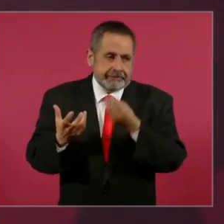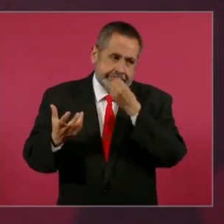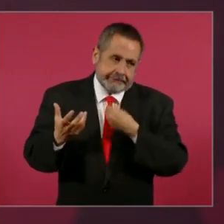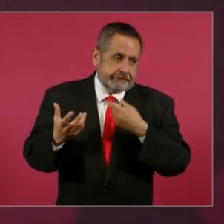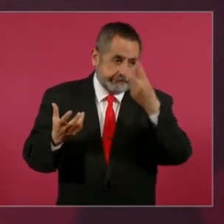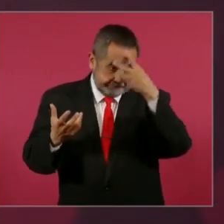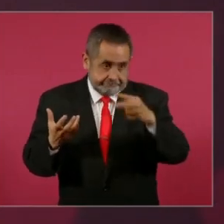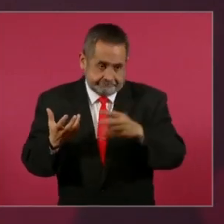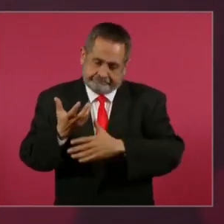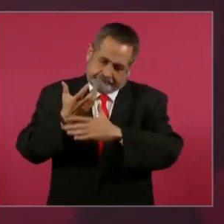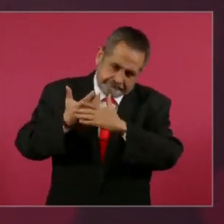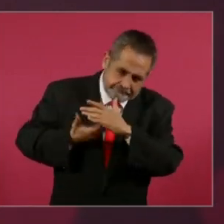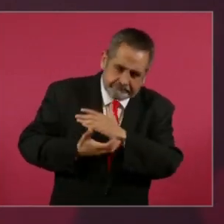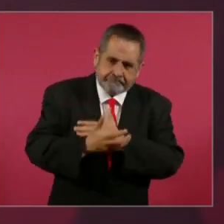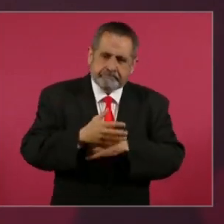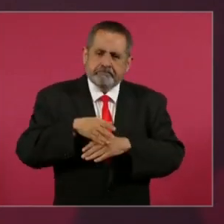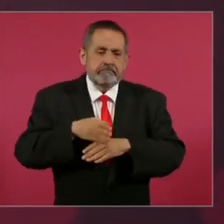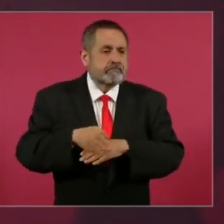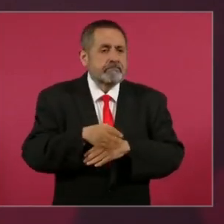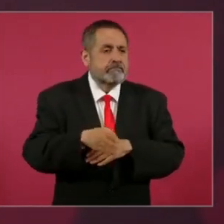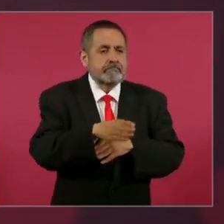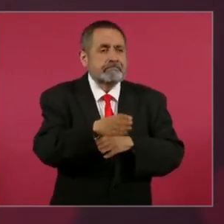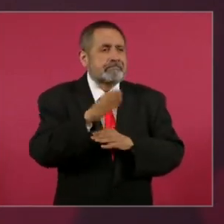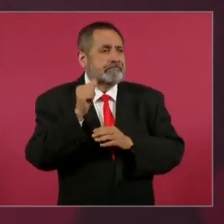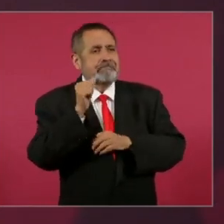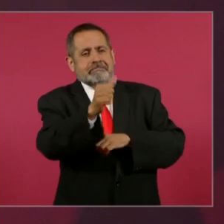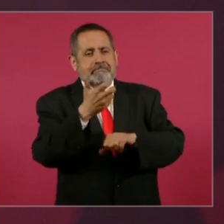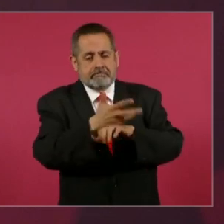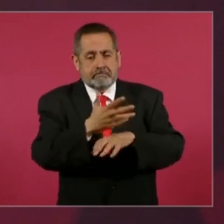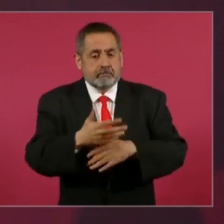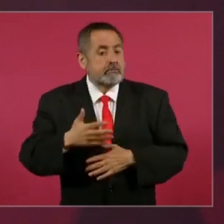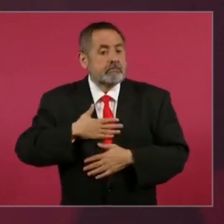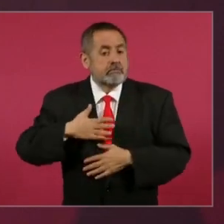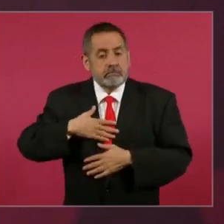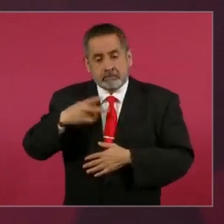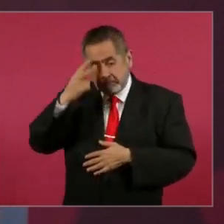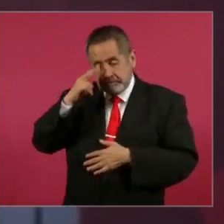llegar a Estados Unidos, tenemos que destinar